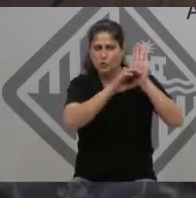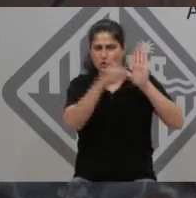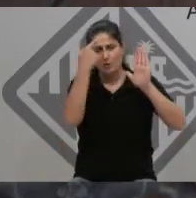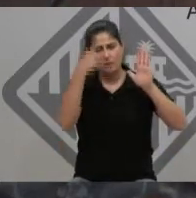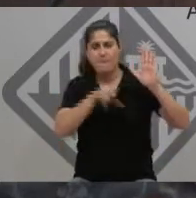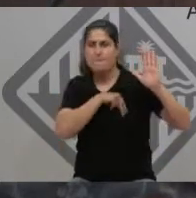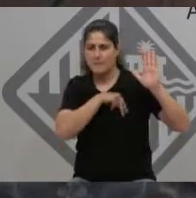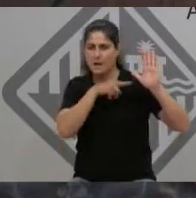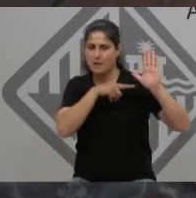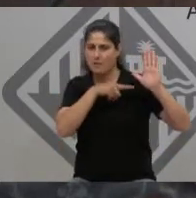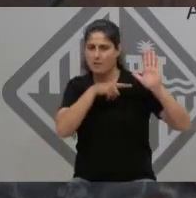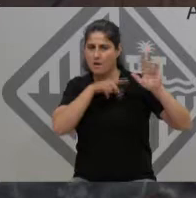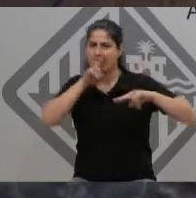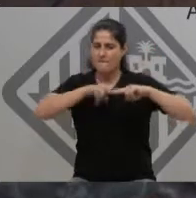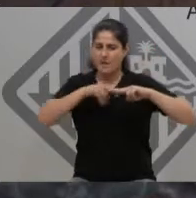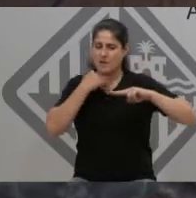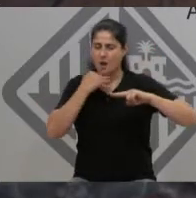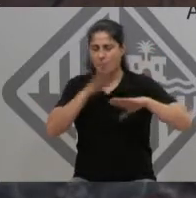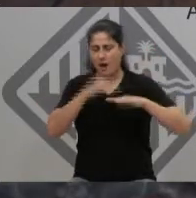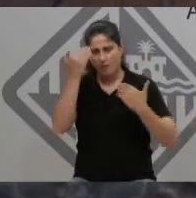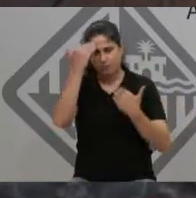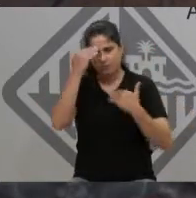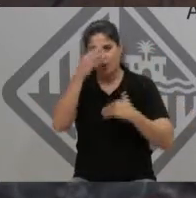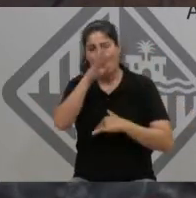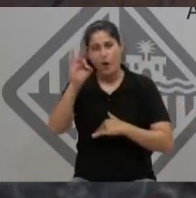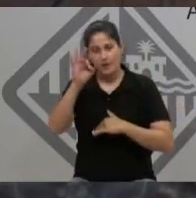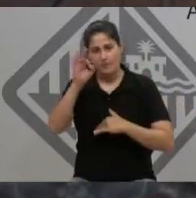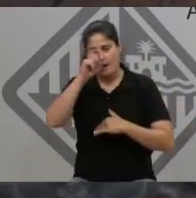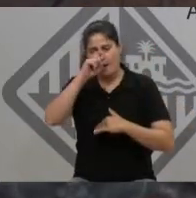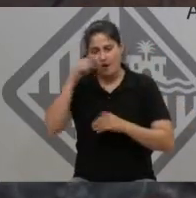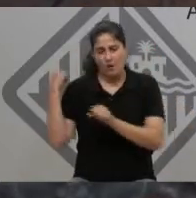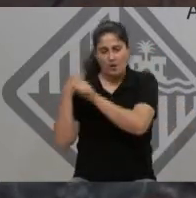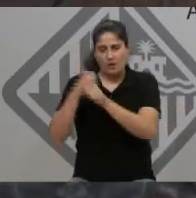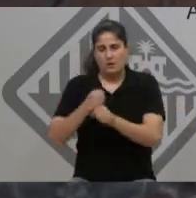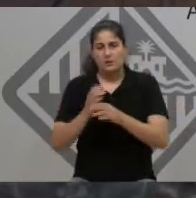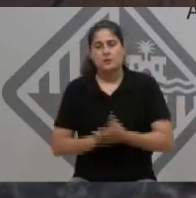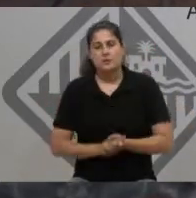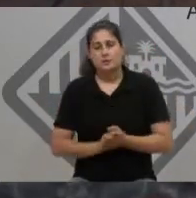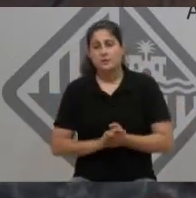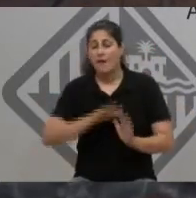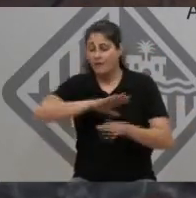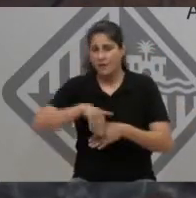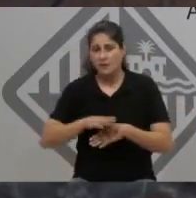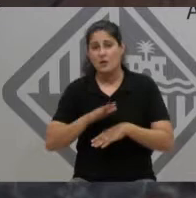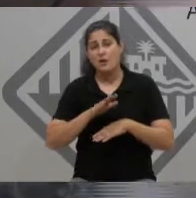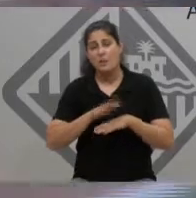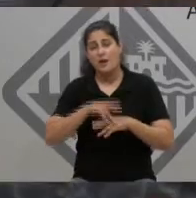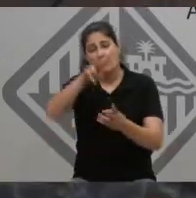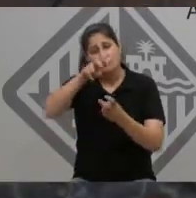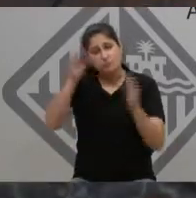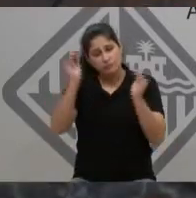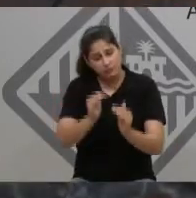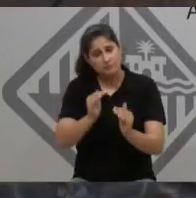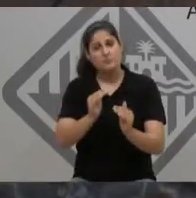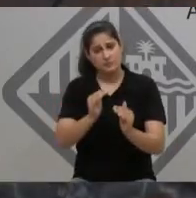misma, un ceremonial de reconocimiento de estos 40 años de su vigencia. Y, finalmente, facilitar al máximo el pago de las obligaciones tributarias por parte de los